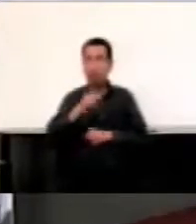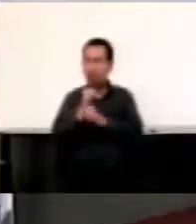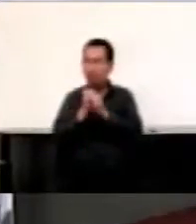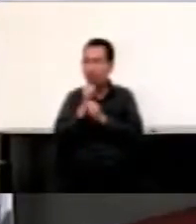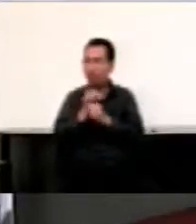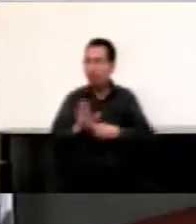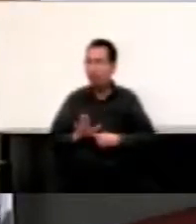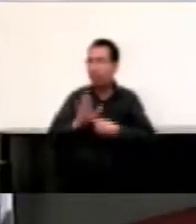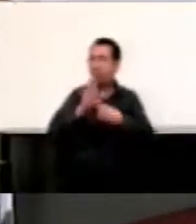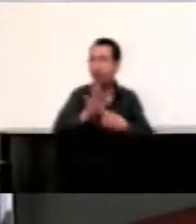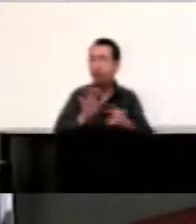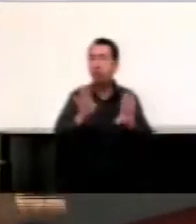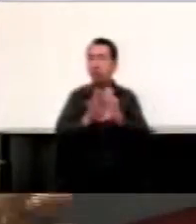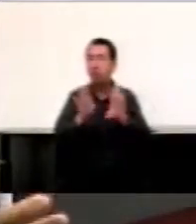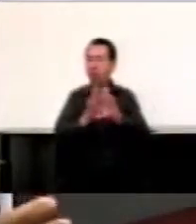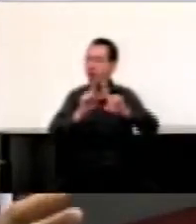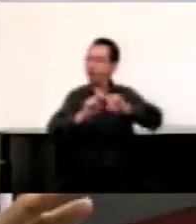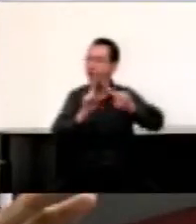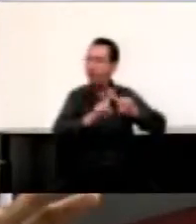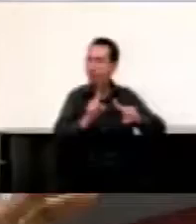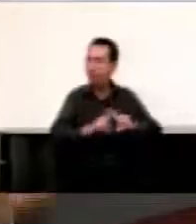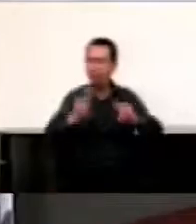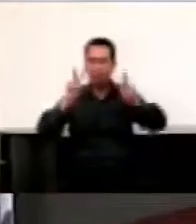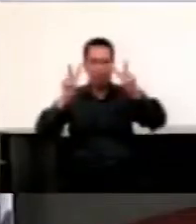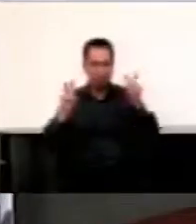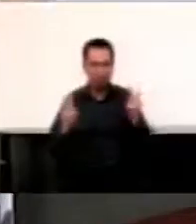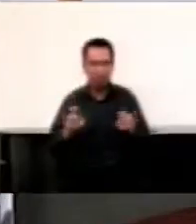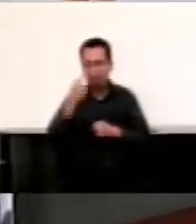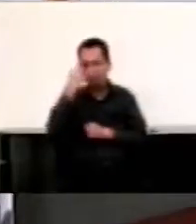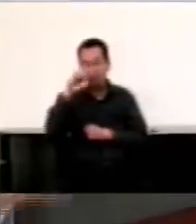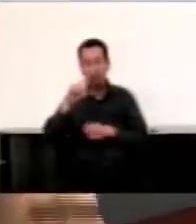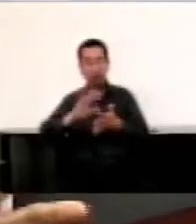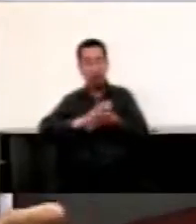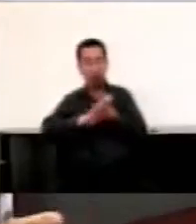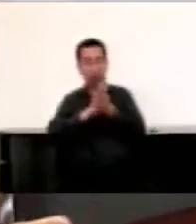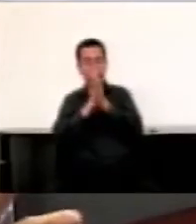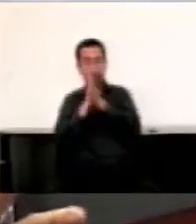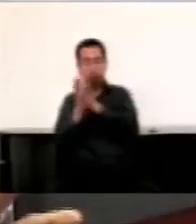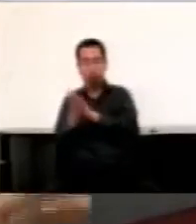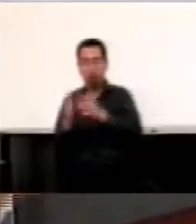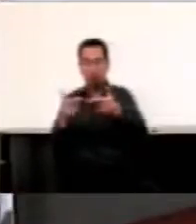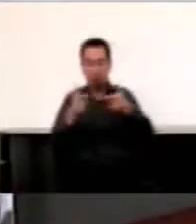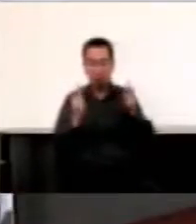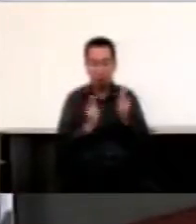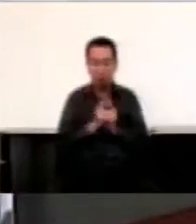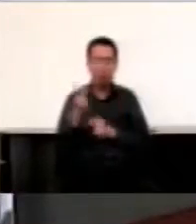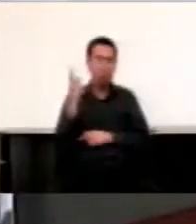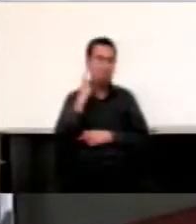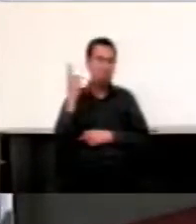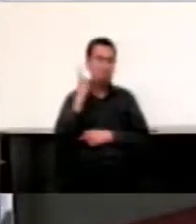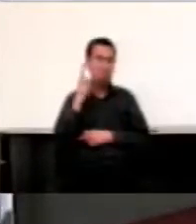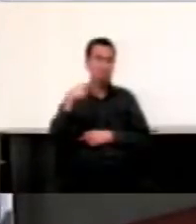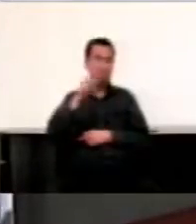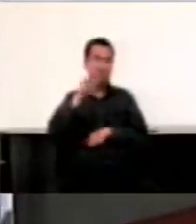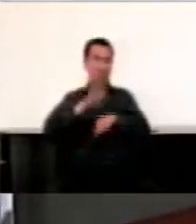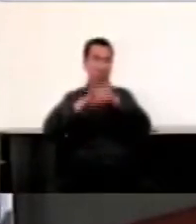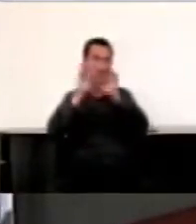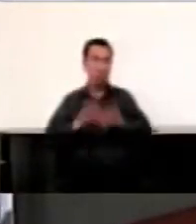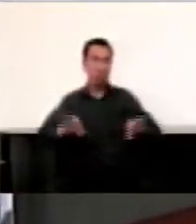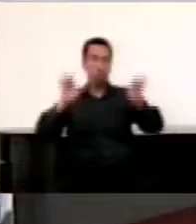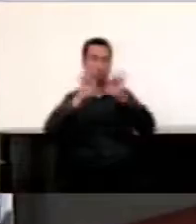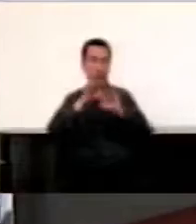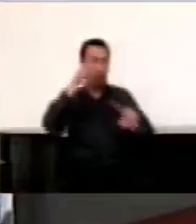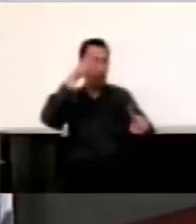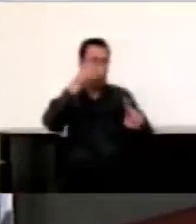para demostrar pues varios temas en la transformación del sistema de partidos. Y yo me voy a centrar, a mí me